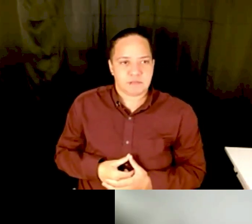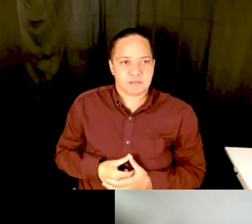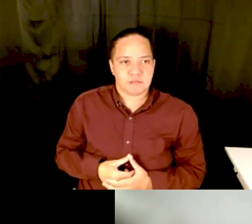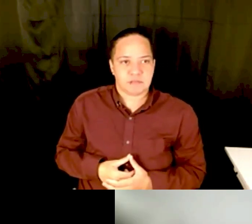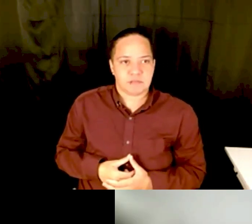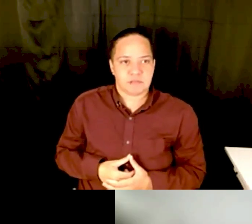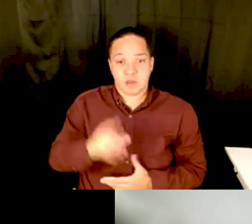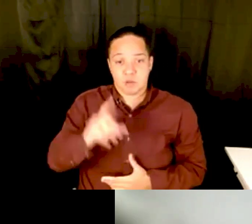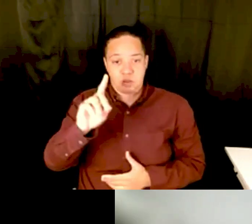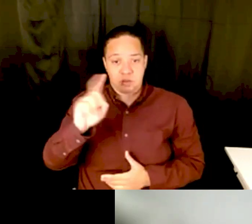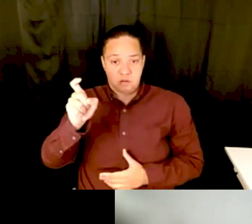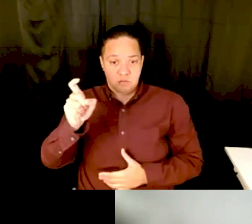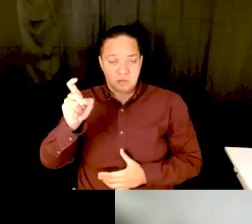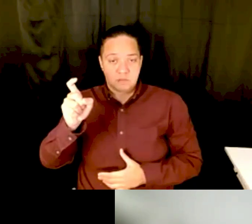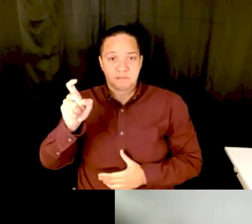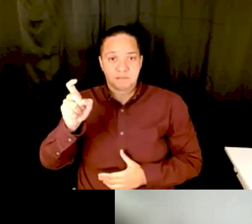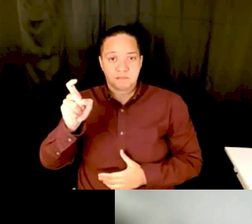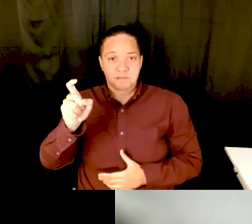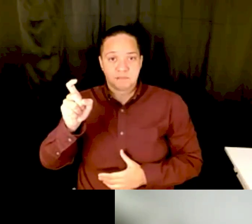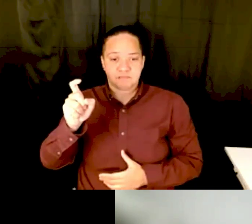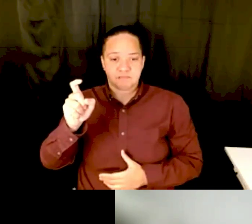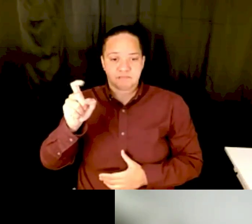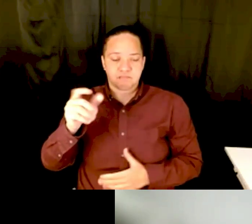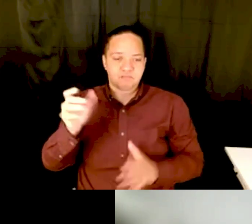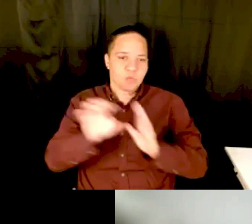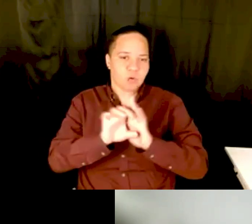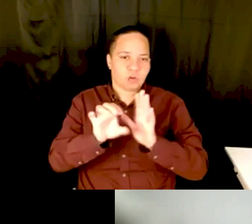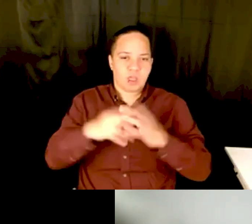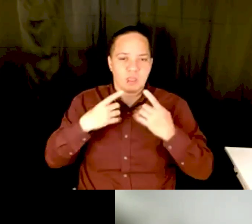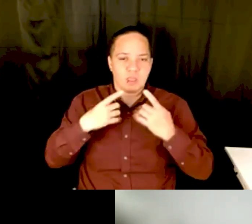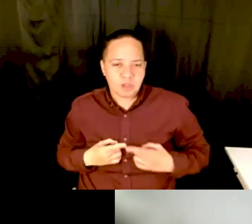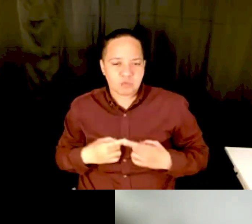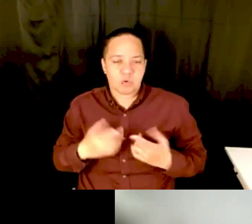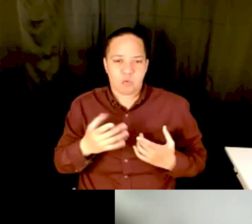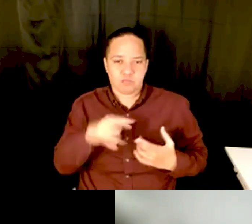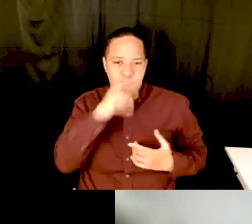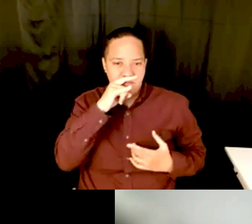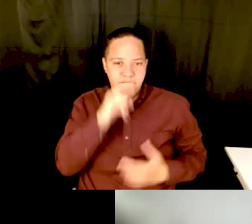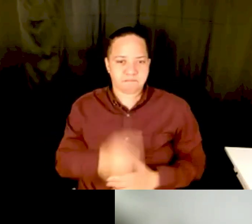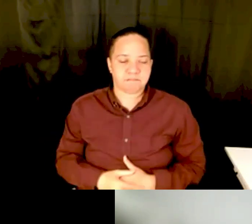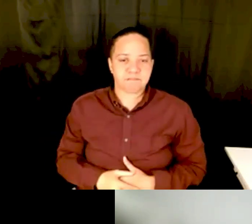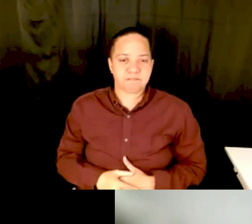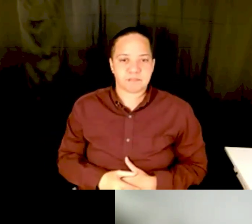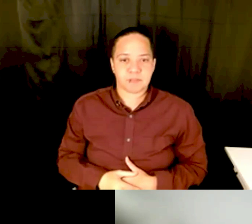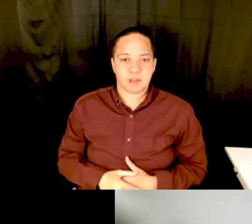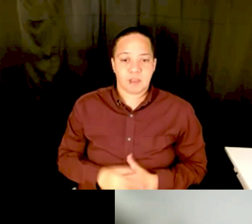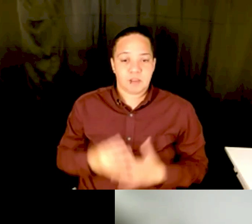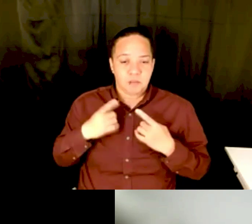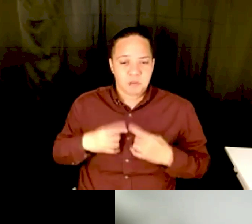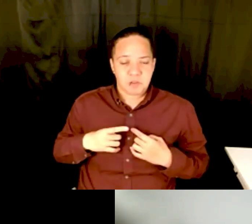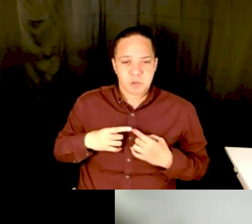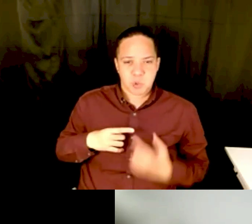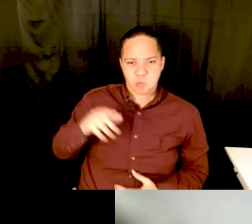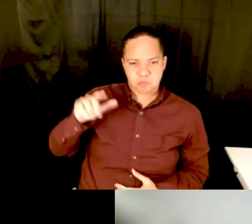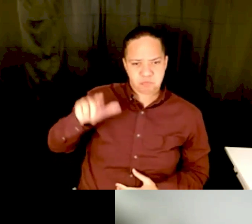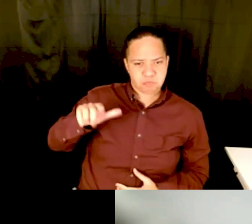condición y es una condición que, por ejemplo, una depresión en un niño y es una depresión leve,